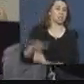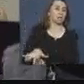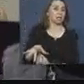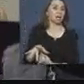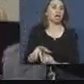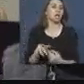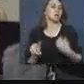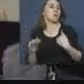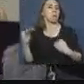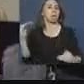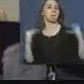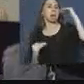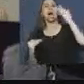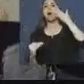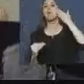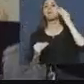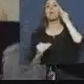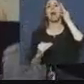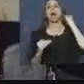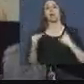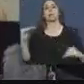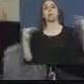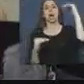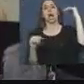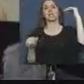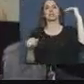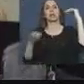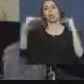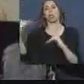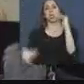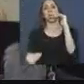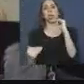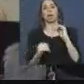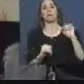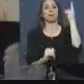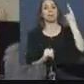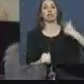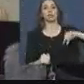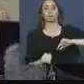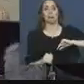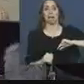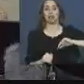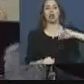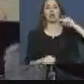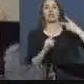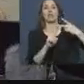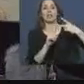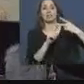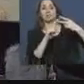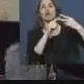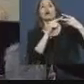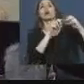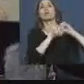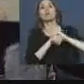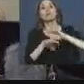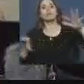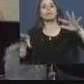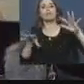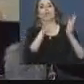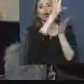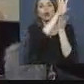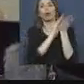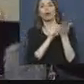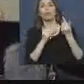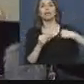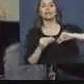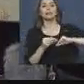aire de supremacía racial, falso por cierto, primero por los españoles y luego por los resabios que dejó esta ideología en